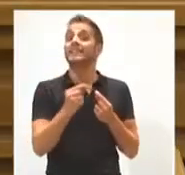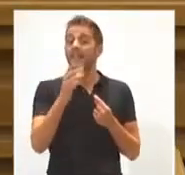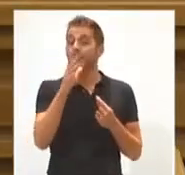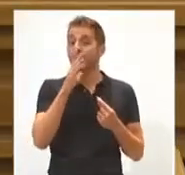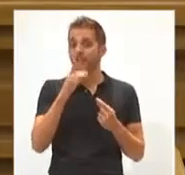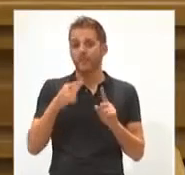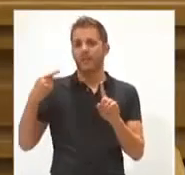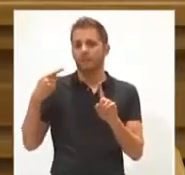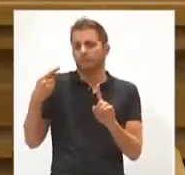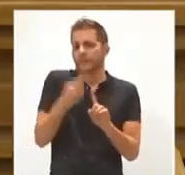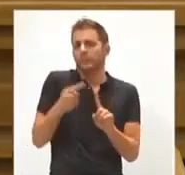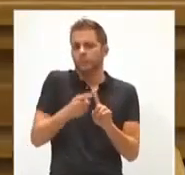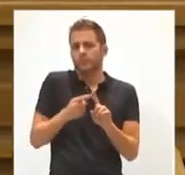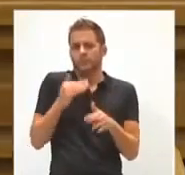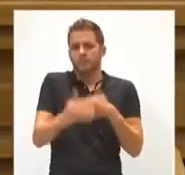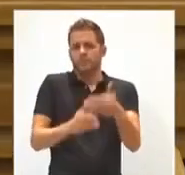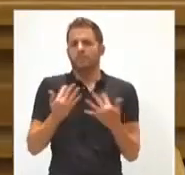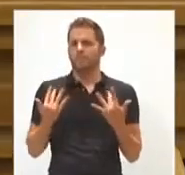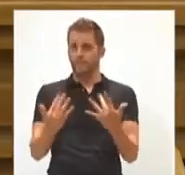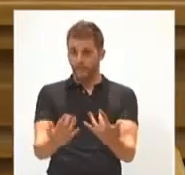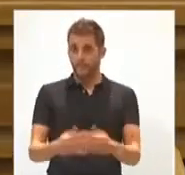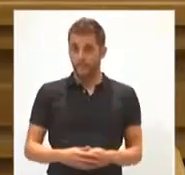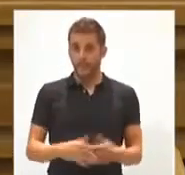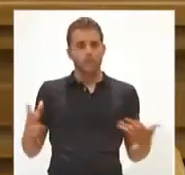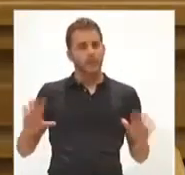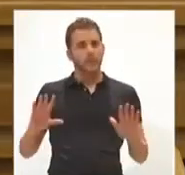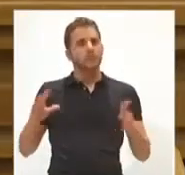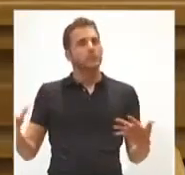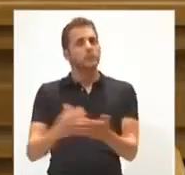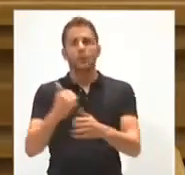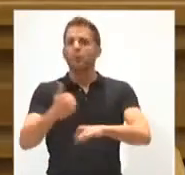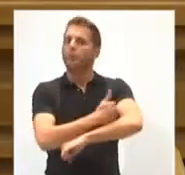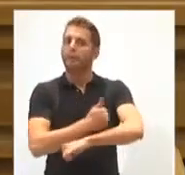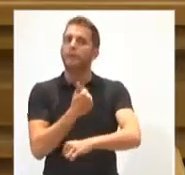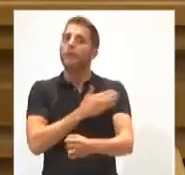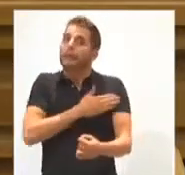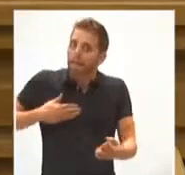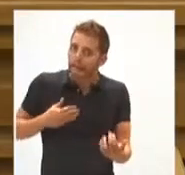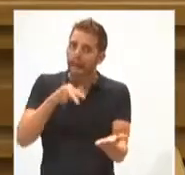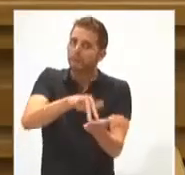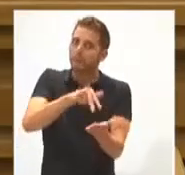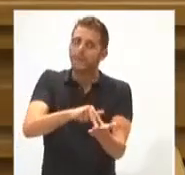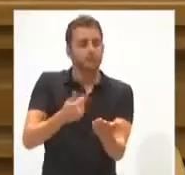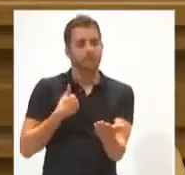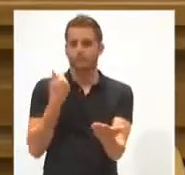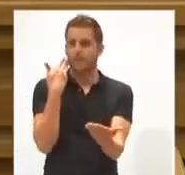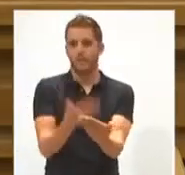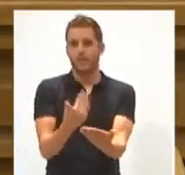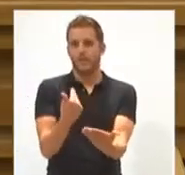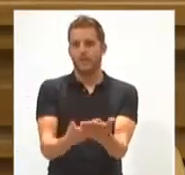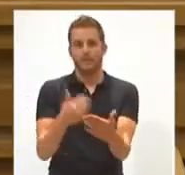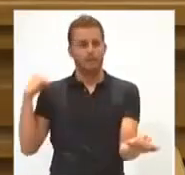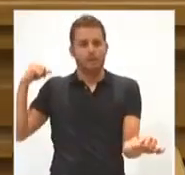procedimientos pero todo ciudadano que reclame la presencialidad la va a tener garantizada como ha sido siempre sobre todo